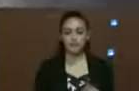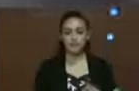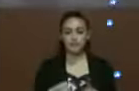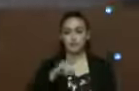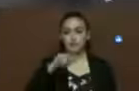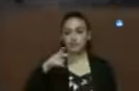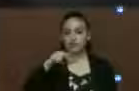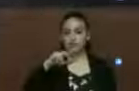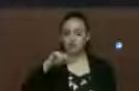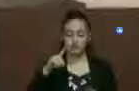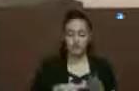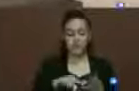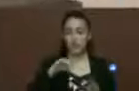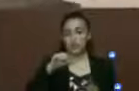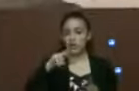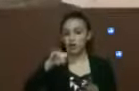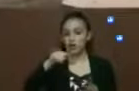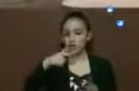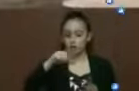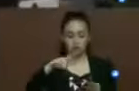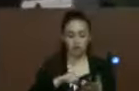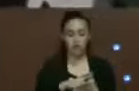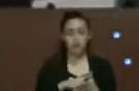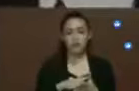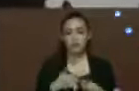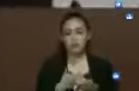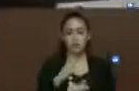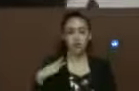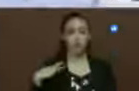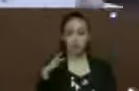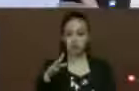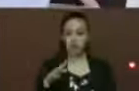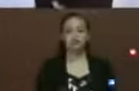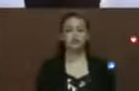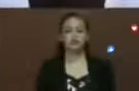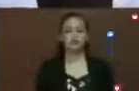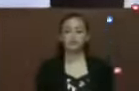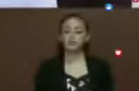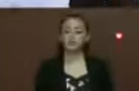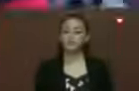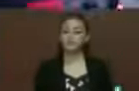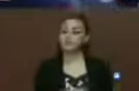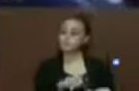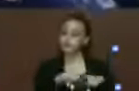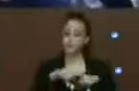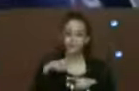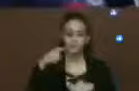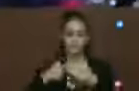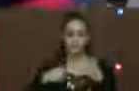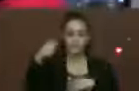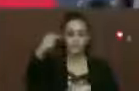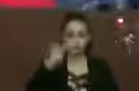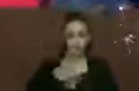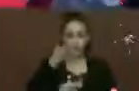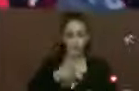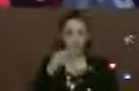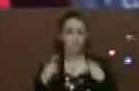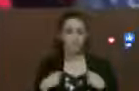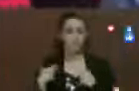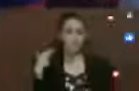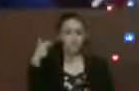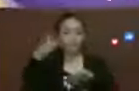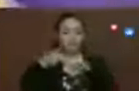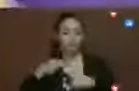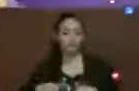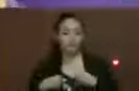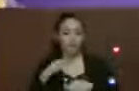Georgia, Oregon, también el estado de Washington, entre otros estados donde los paisanos